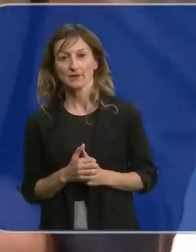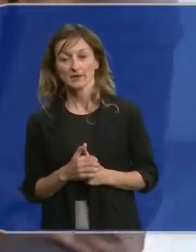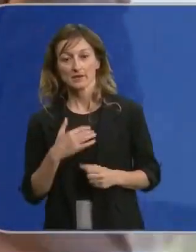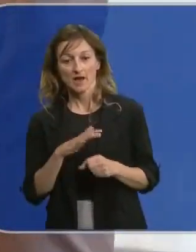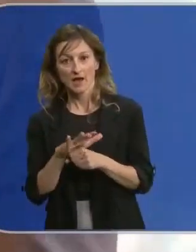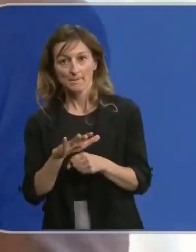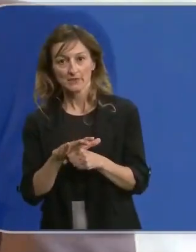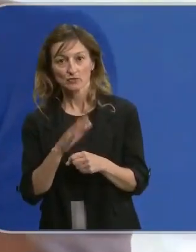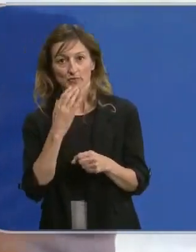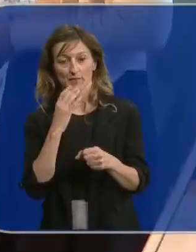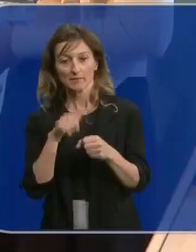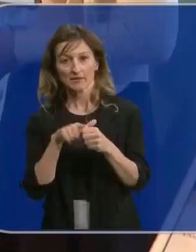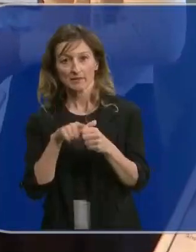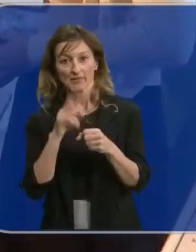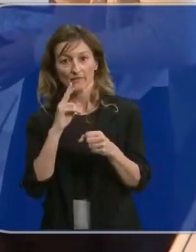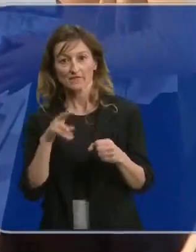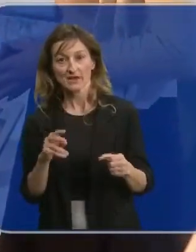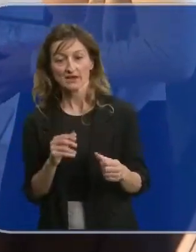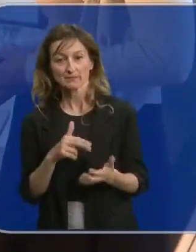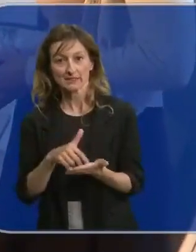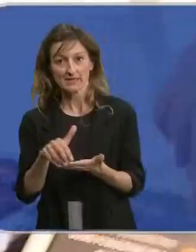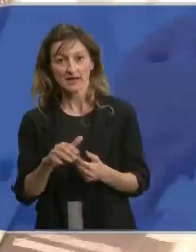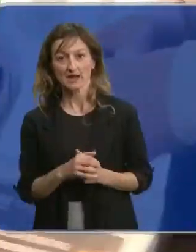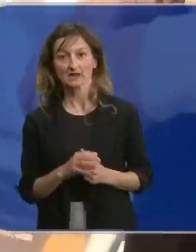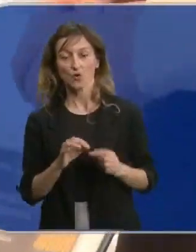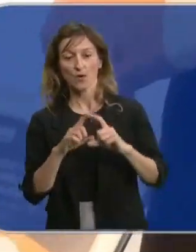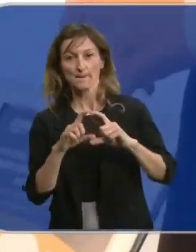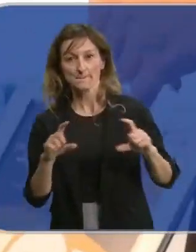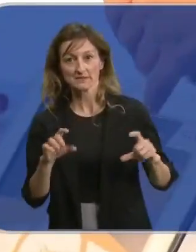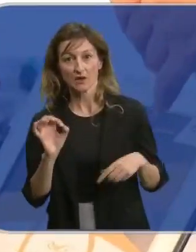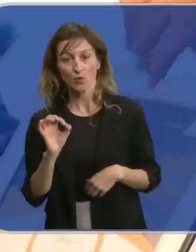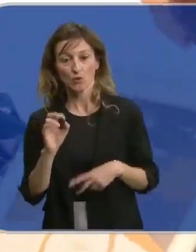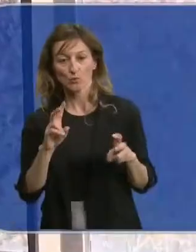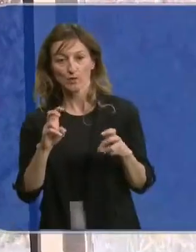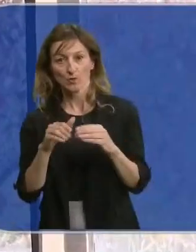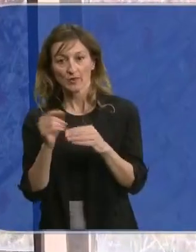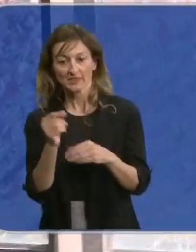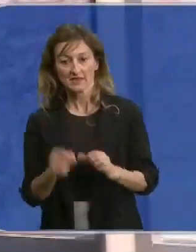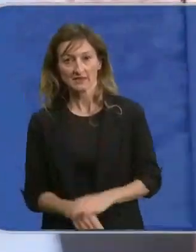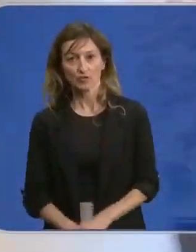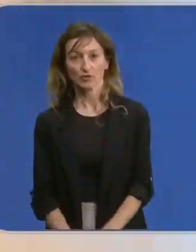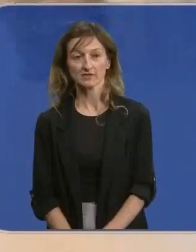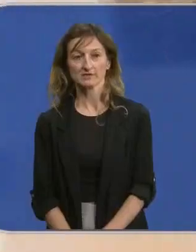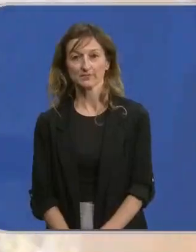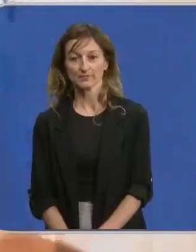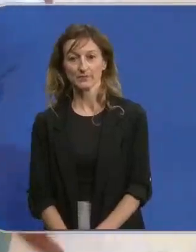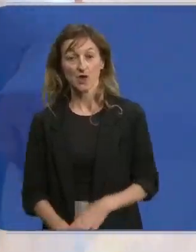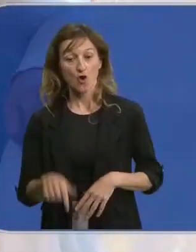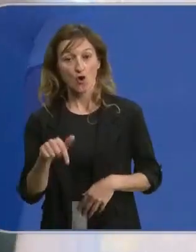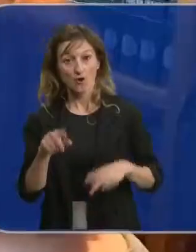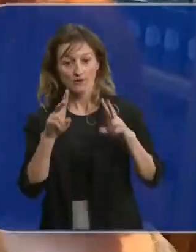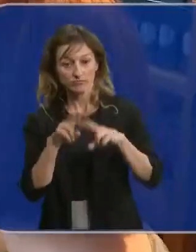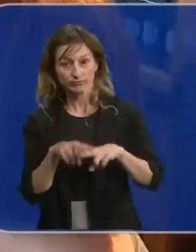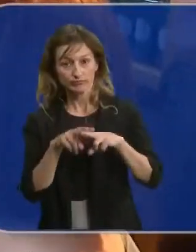abarca ámbitos como la participación en ferias y pasarelas la incubación de empresas o el apoyo a nuevos diseñadores concretamente en la sesión de hoy se